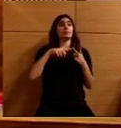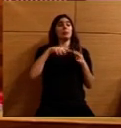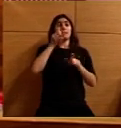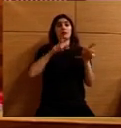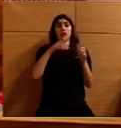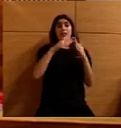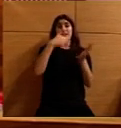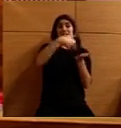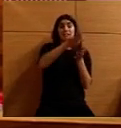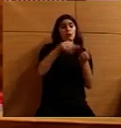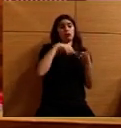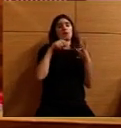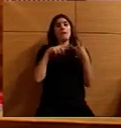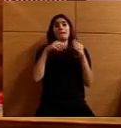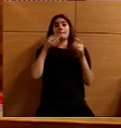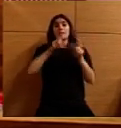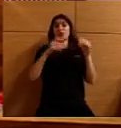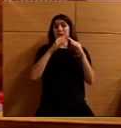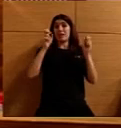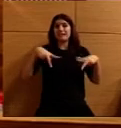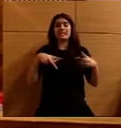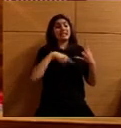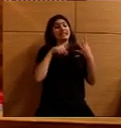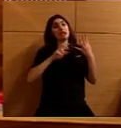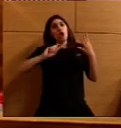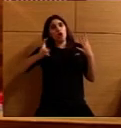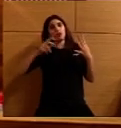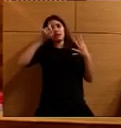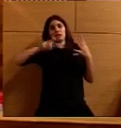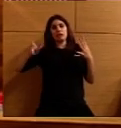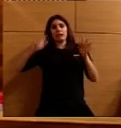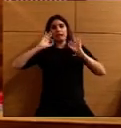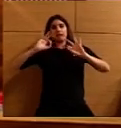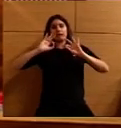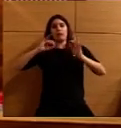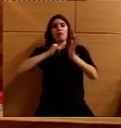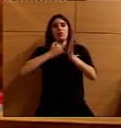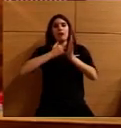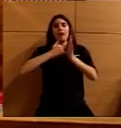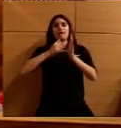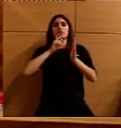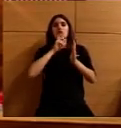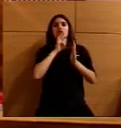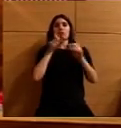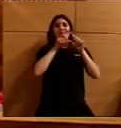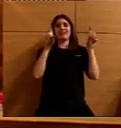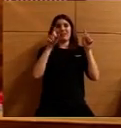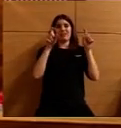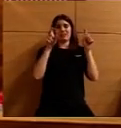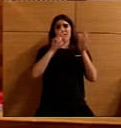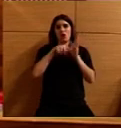de en su vivienda habitual, personas sin hogar y otras personas especialmente vulnerables a través de las entidades